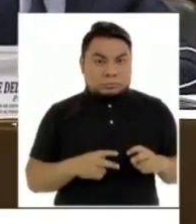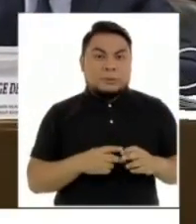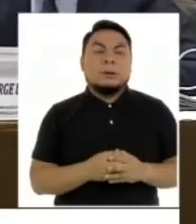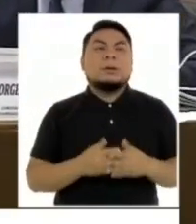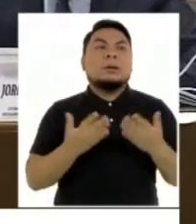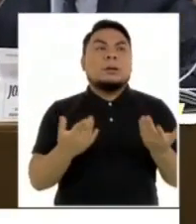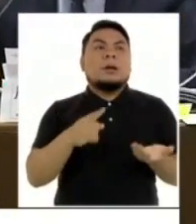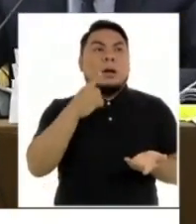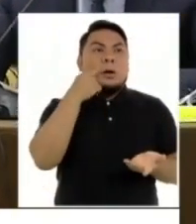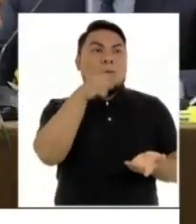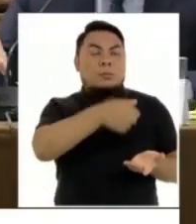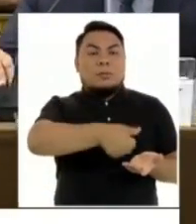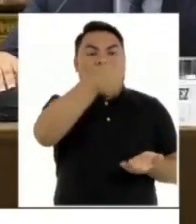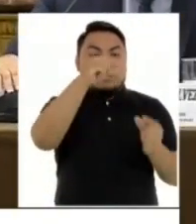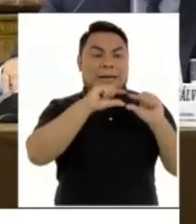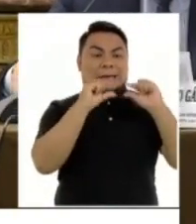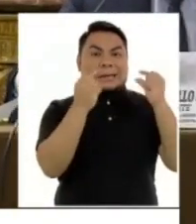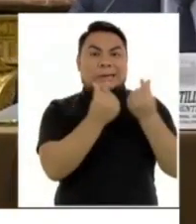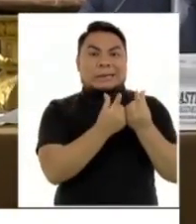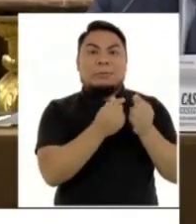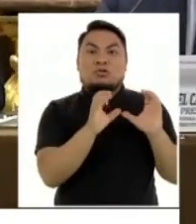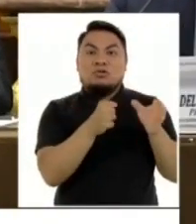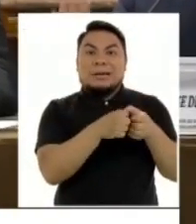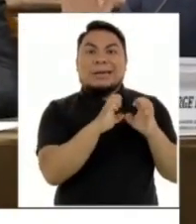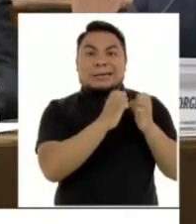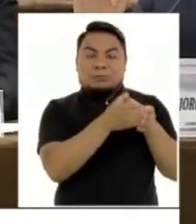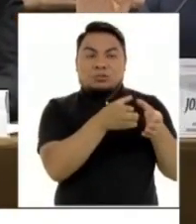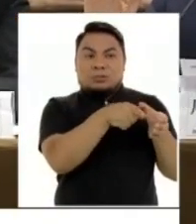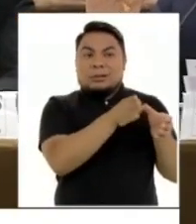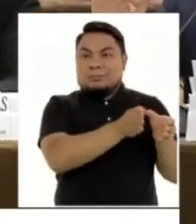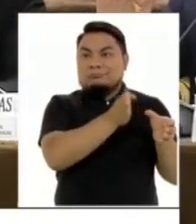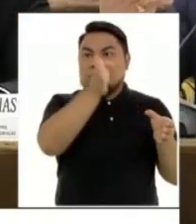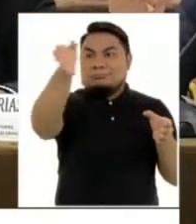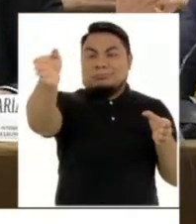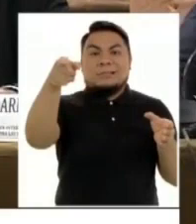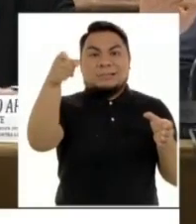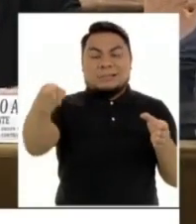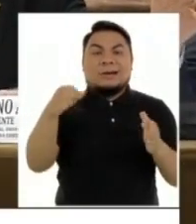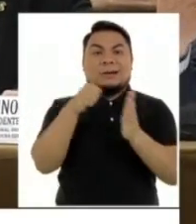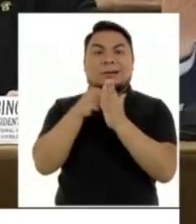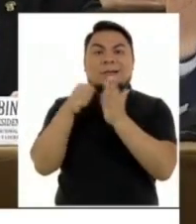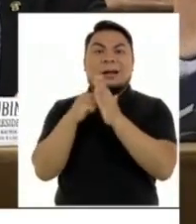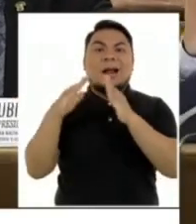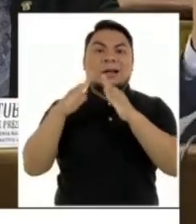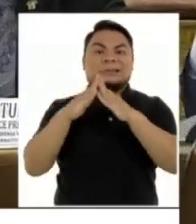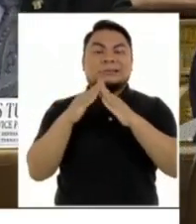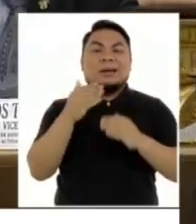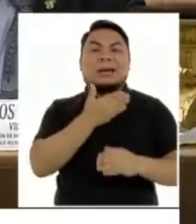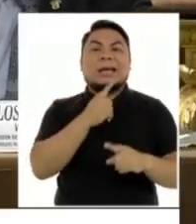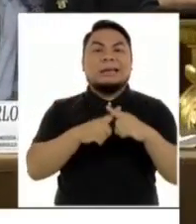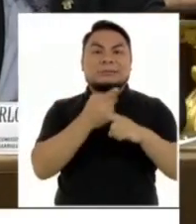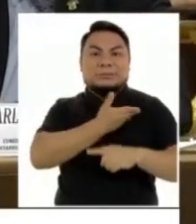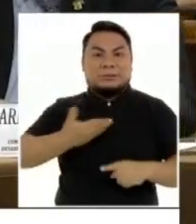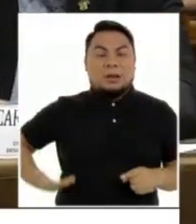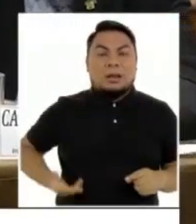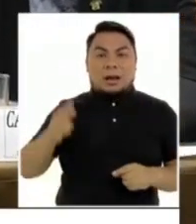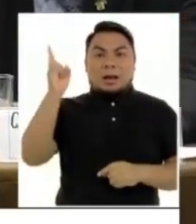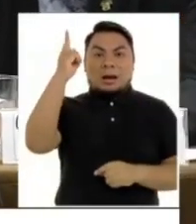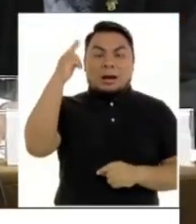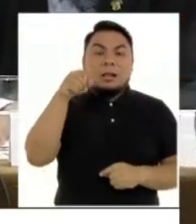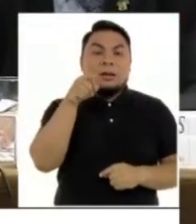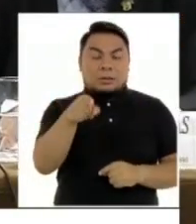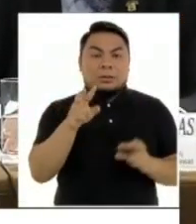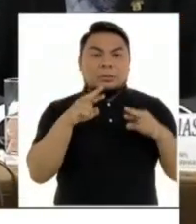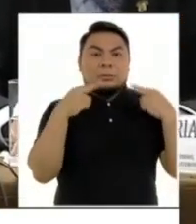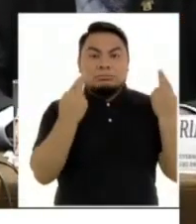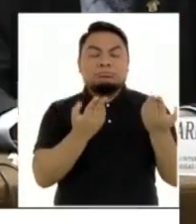justamente jefe del equipo que intervino en la casa del expresidente Alan García. Esta sesión se realiza